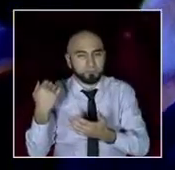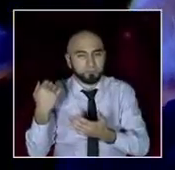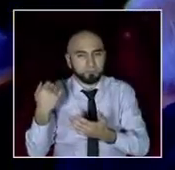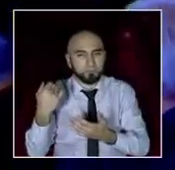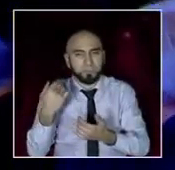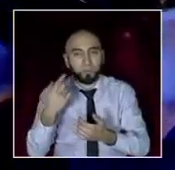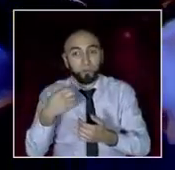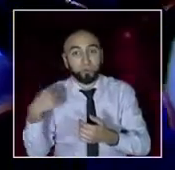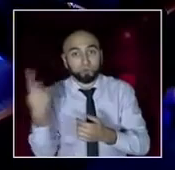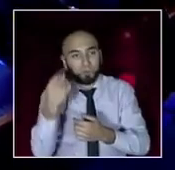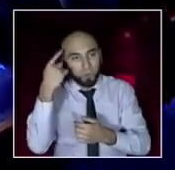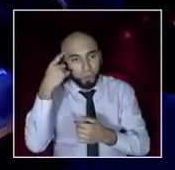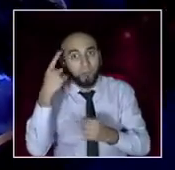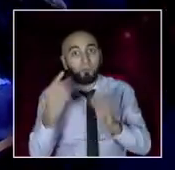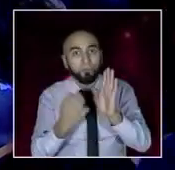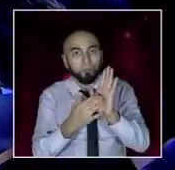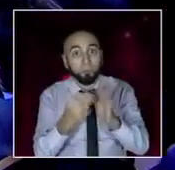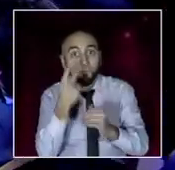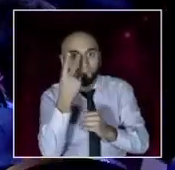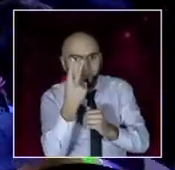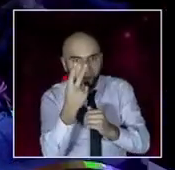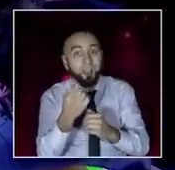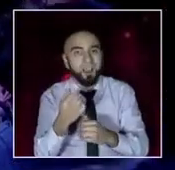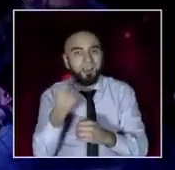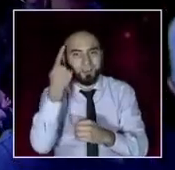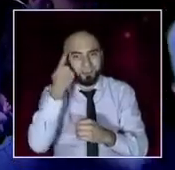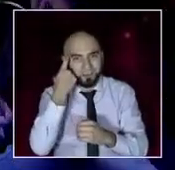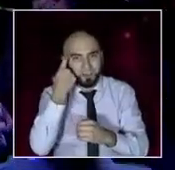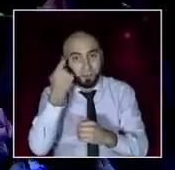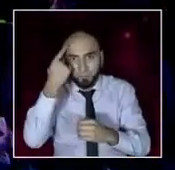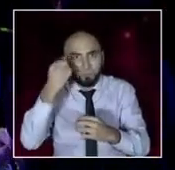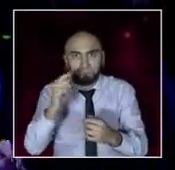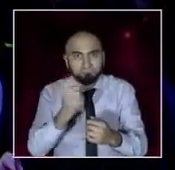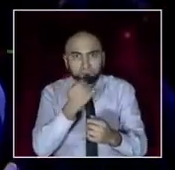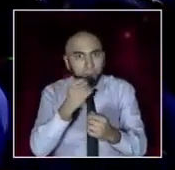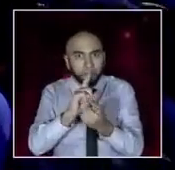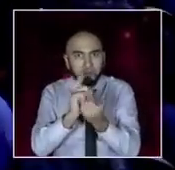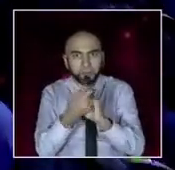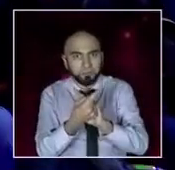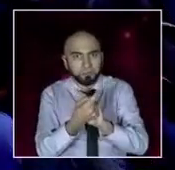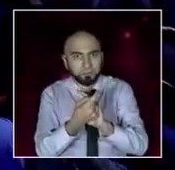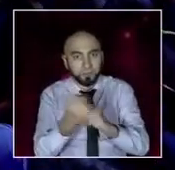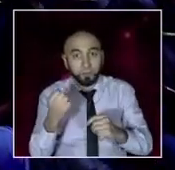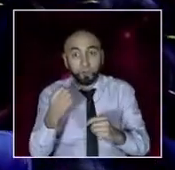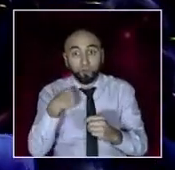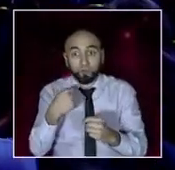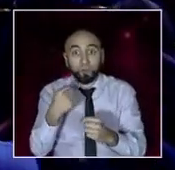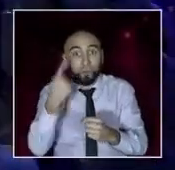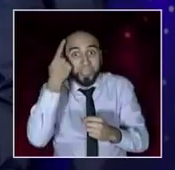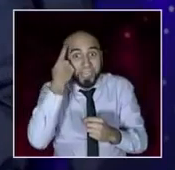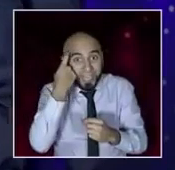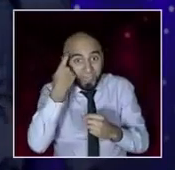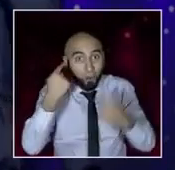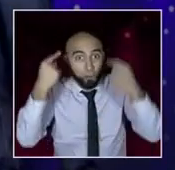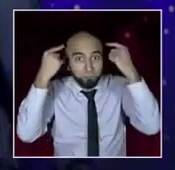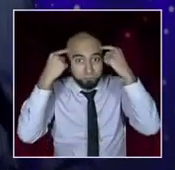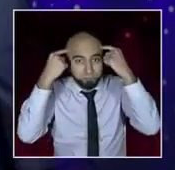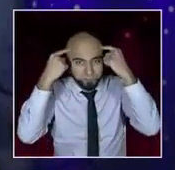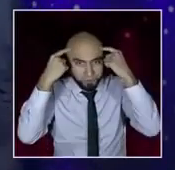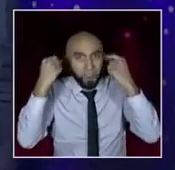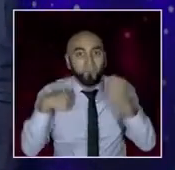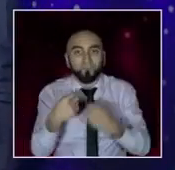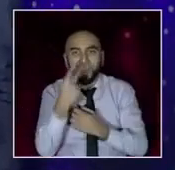ver para creer, pero es al revés. Lo veré cuando lo creo. Cuando lo crea. Cuando lo vea, pero lo